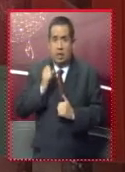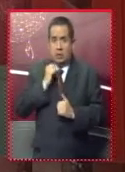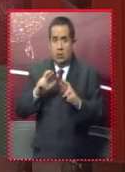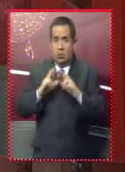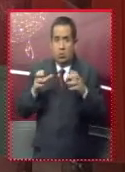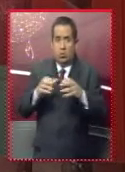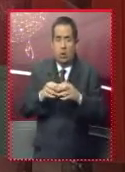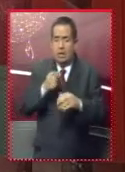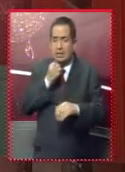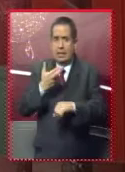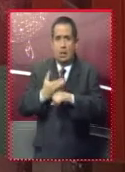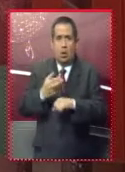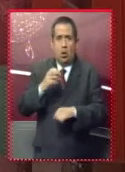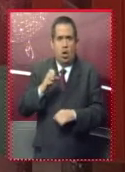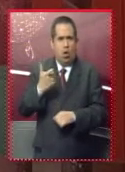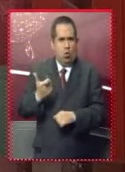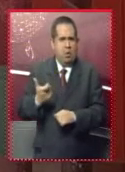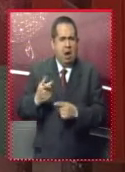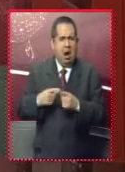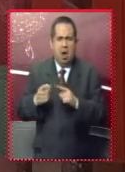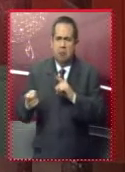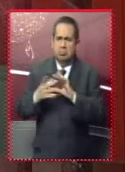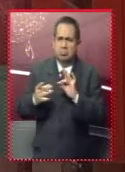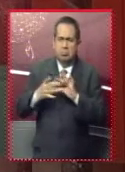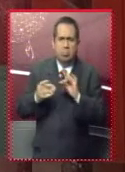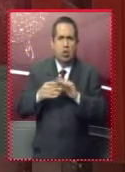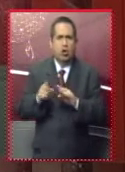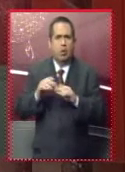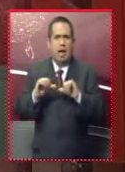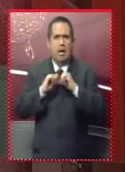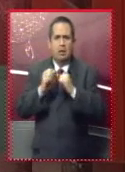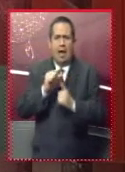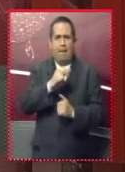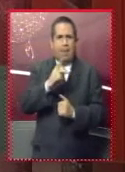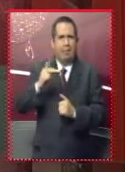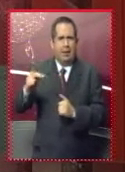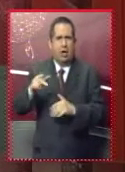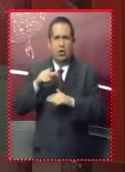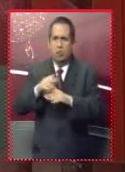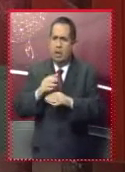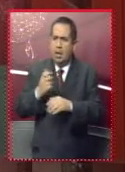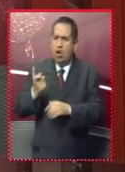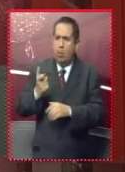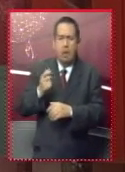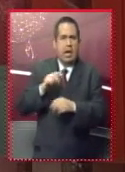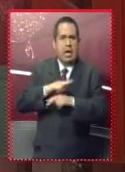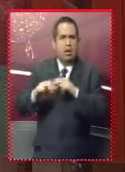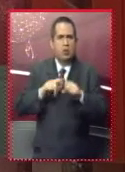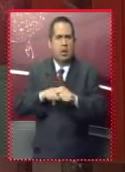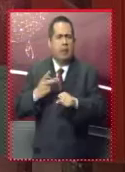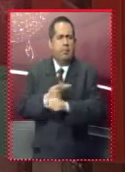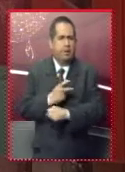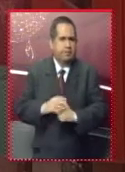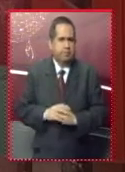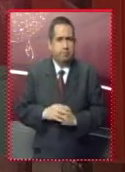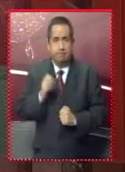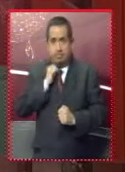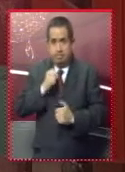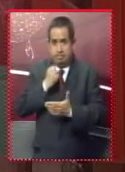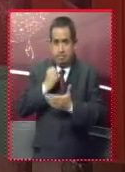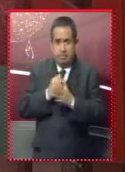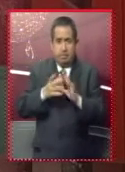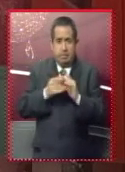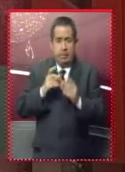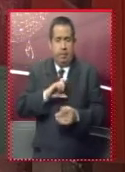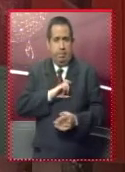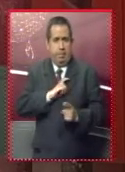el secretario de Economía, quien explicó detalles sobre el Tratado de Asociación Transpacífico y los impactos en la economía nacional. El Senado avaló también entregar la